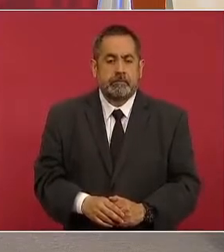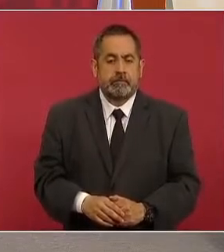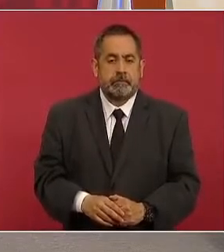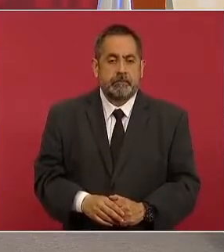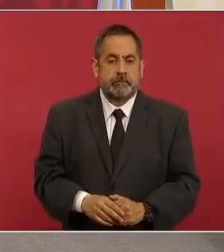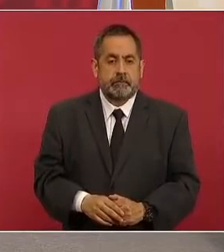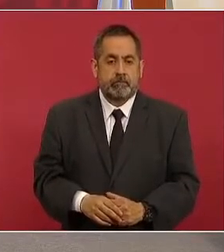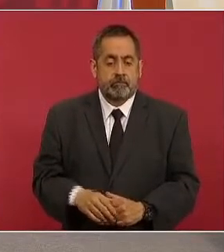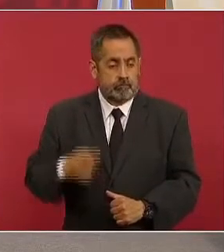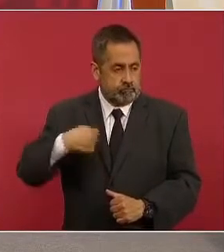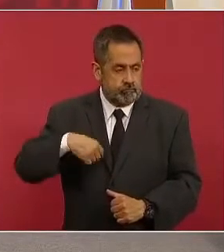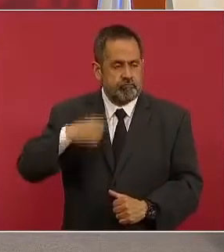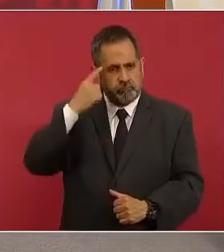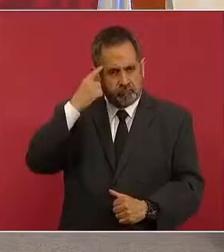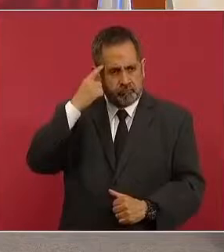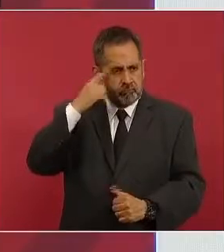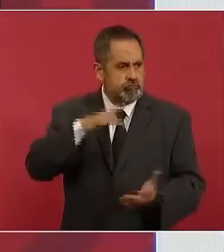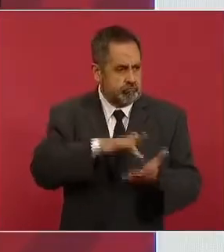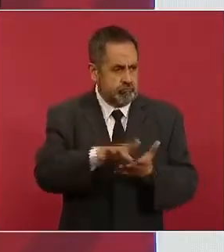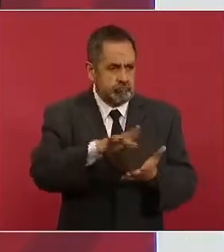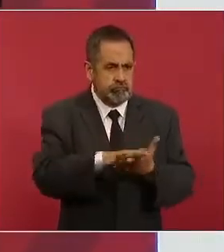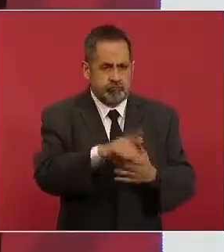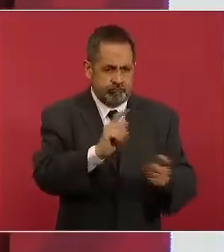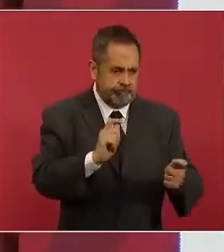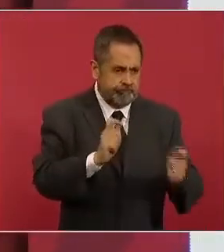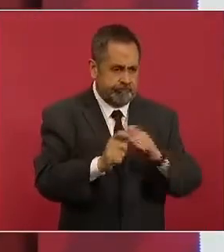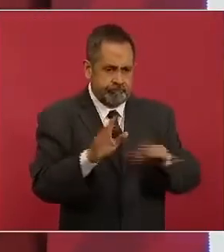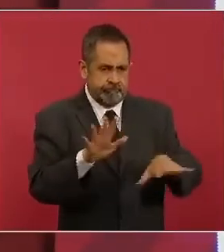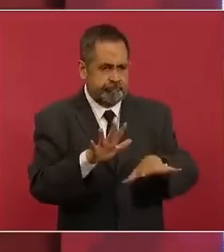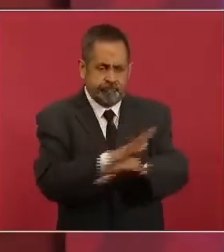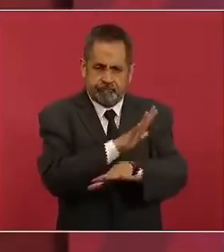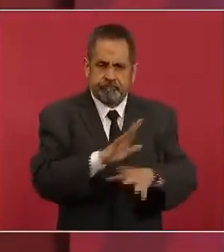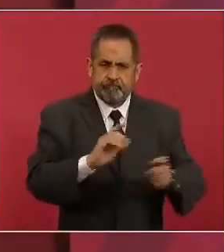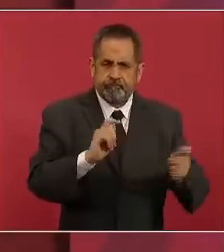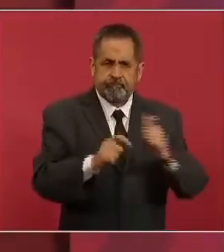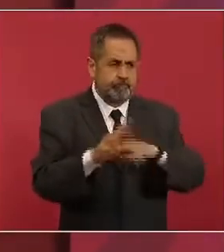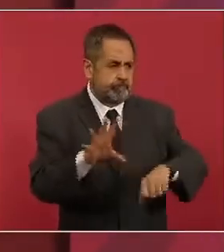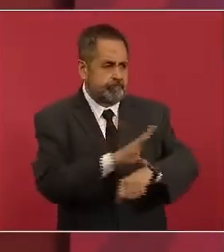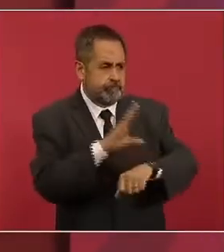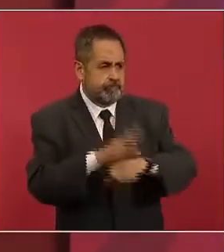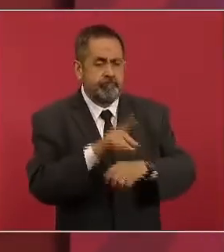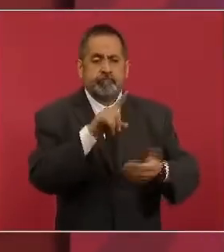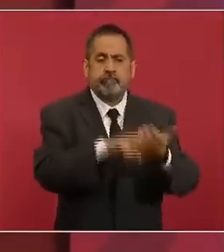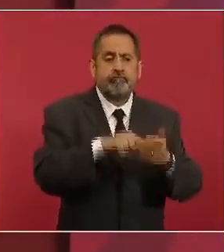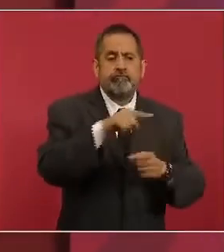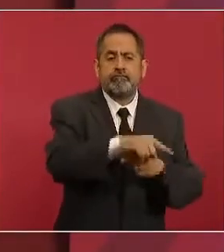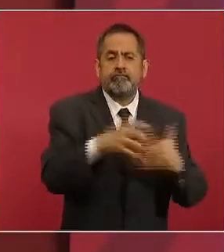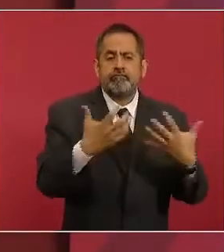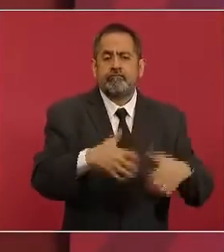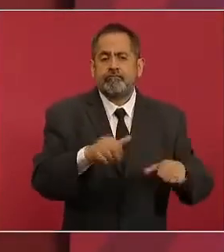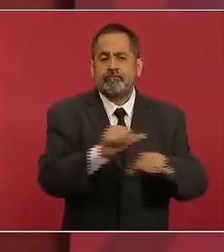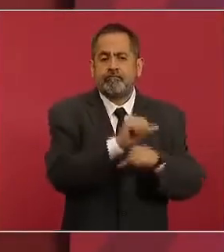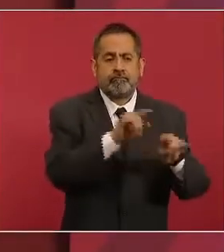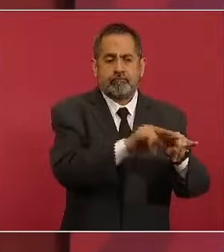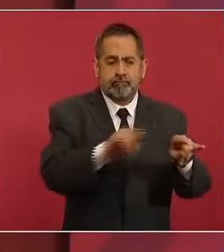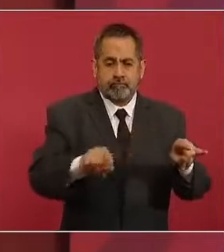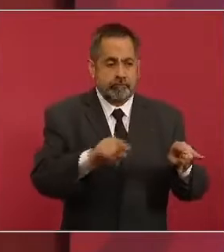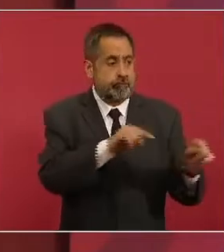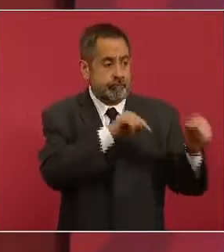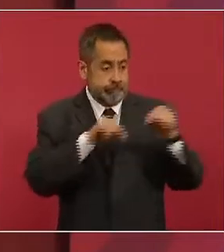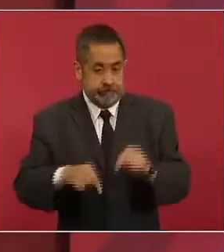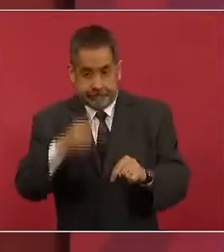Estamos en condiciones de apoyar a la transición energética de la industria automotriz norteamericana en